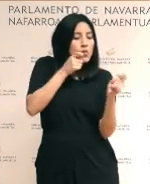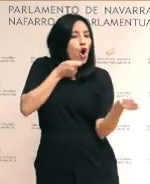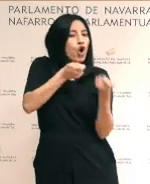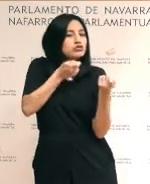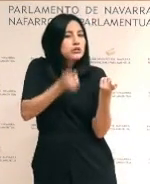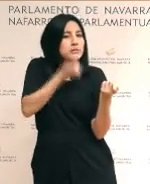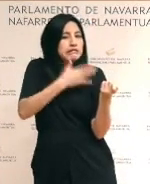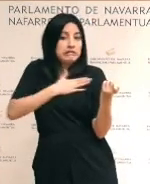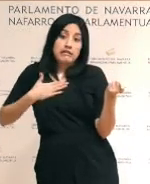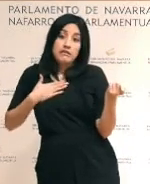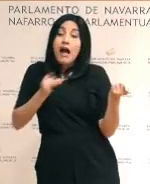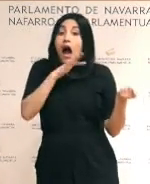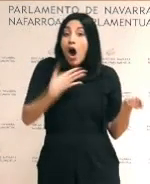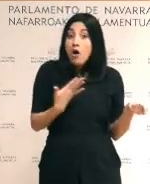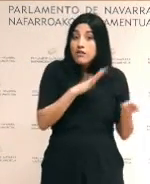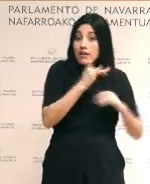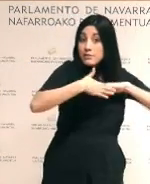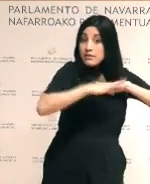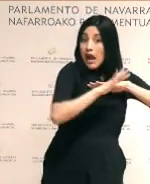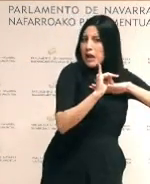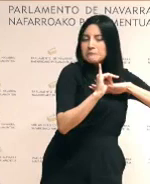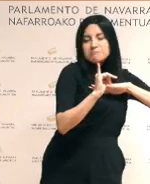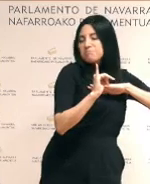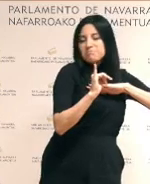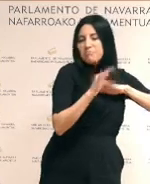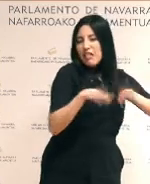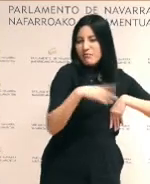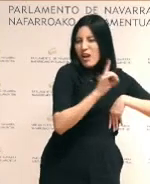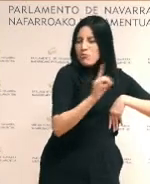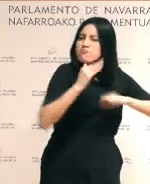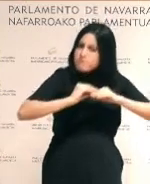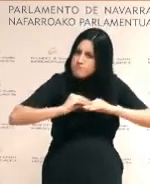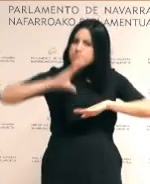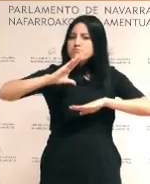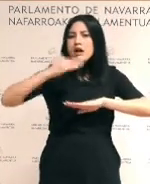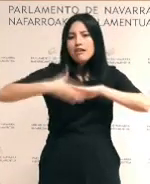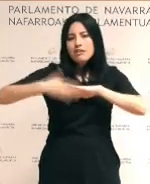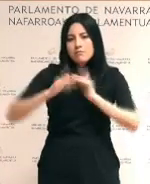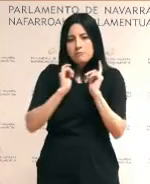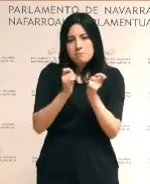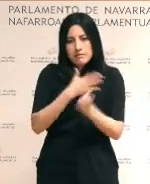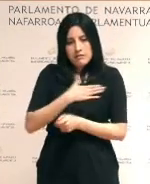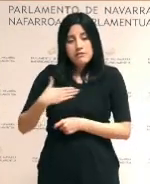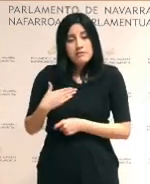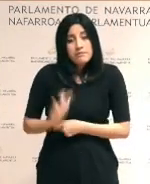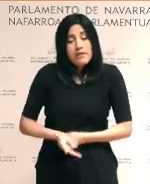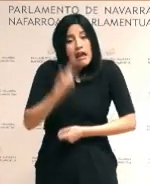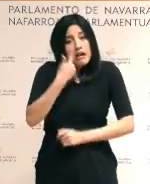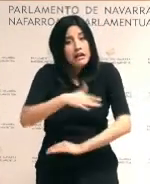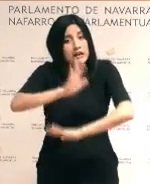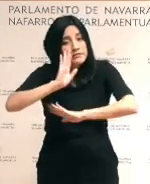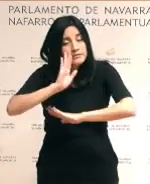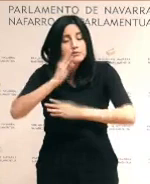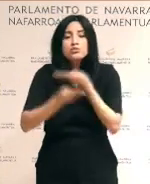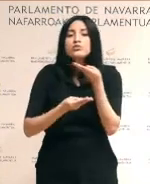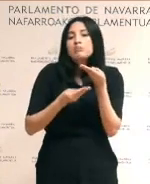conforman con las que ya hay y quieren más. Quieren controlar todo lo que les molesta. Veremos en qué quedan cuando se presenten, pero les adelanto que